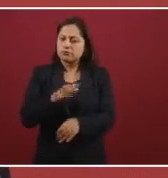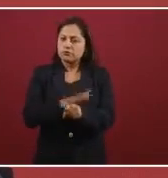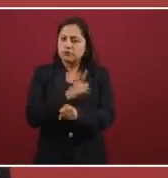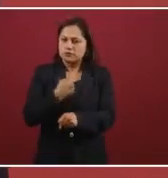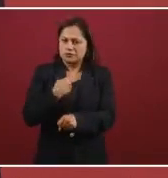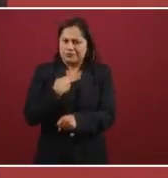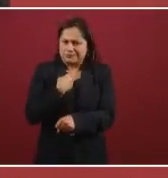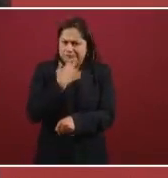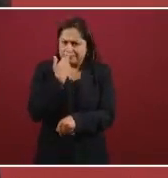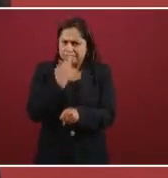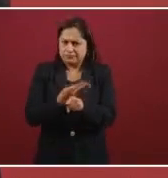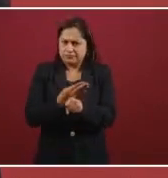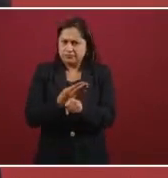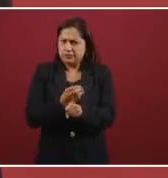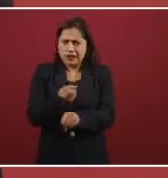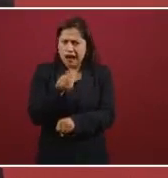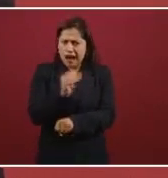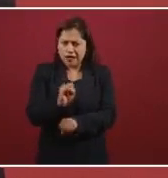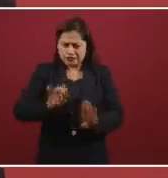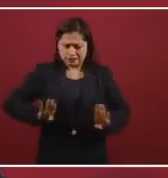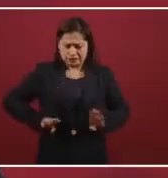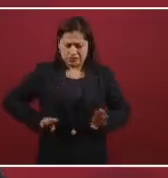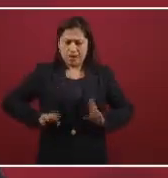muy responsables,